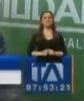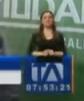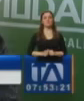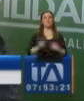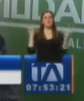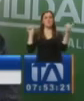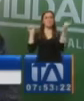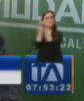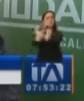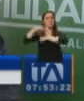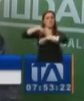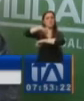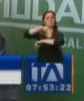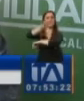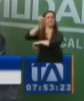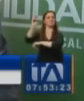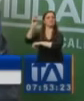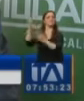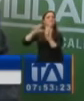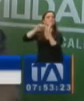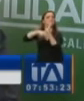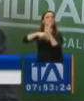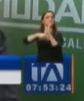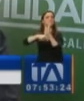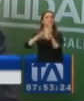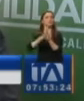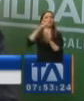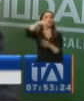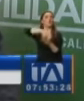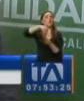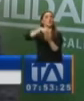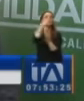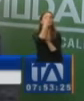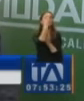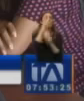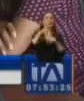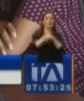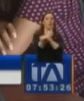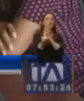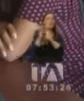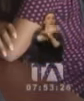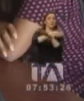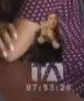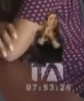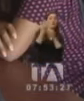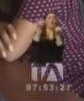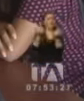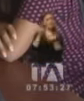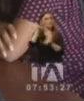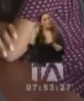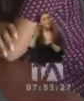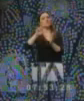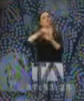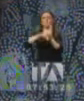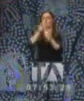20 minutos, es decir, hay gente que va a estar ahorrando una hora de ida y una hora de vuelta. Aunque aún no se inicia con la construcción del proyecto,